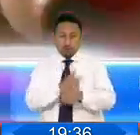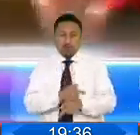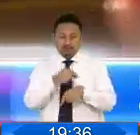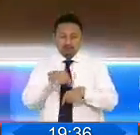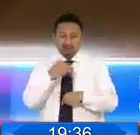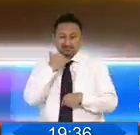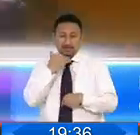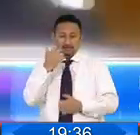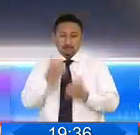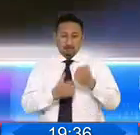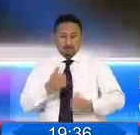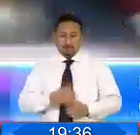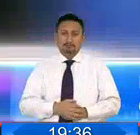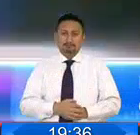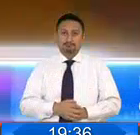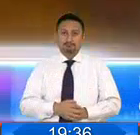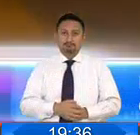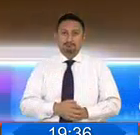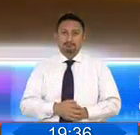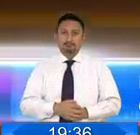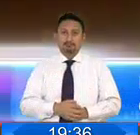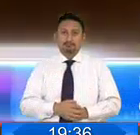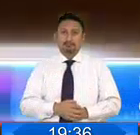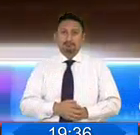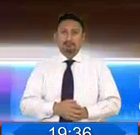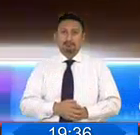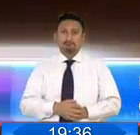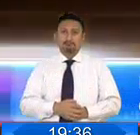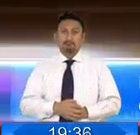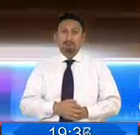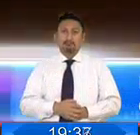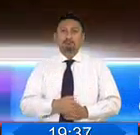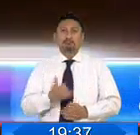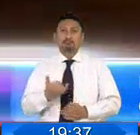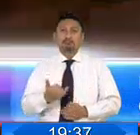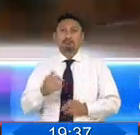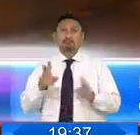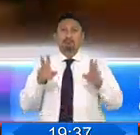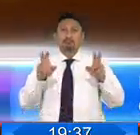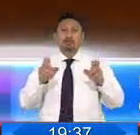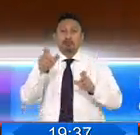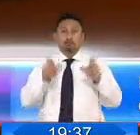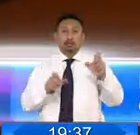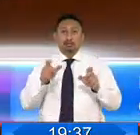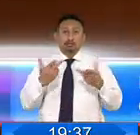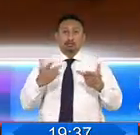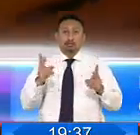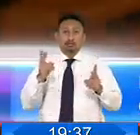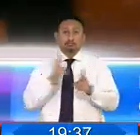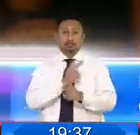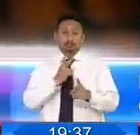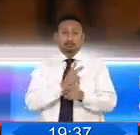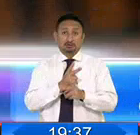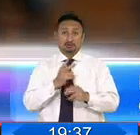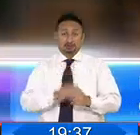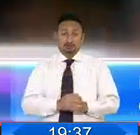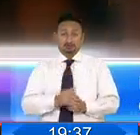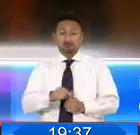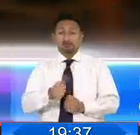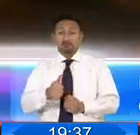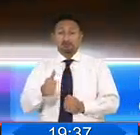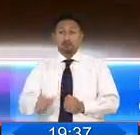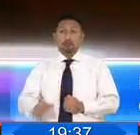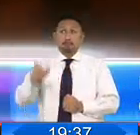algún tipo de incidente, por el tema de que había personas que también corrían algún tipo de riesgo y otras de